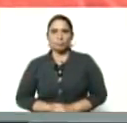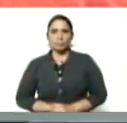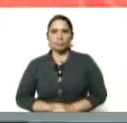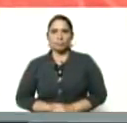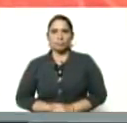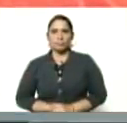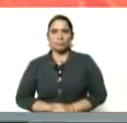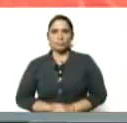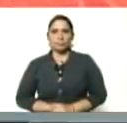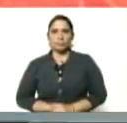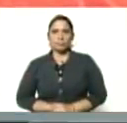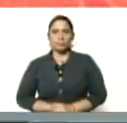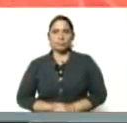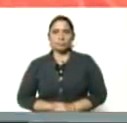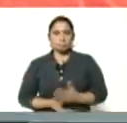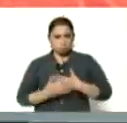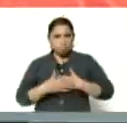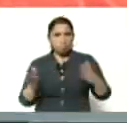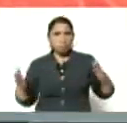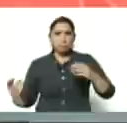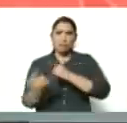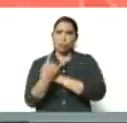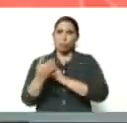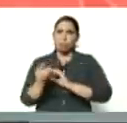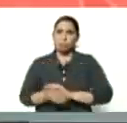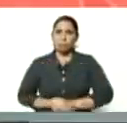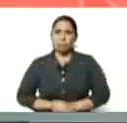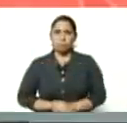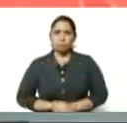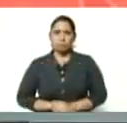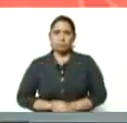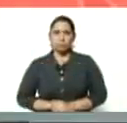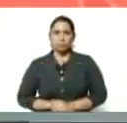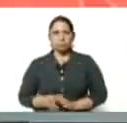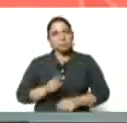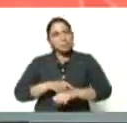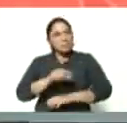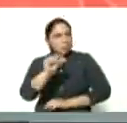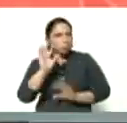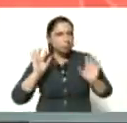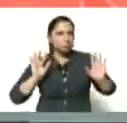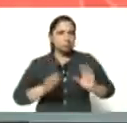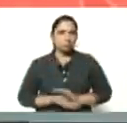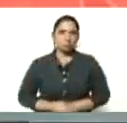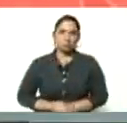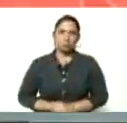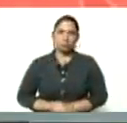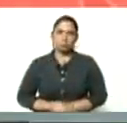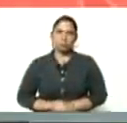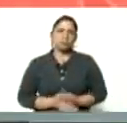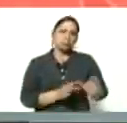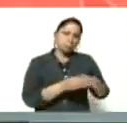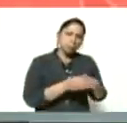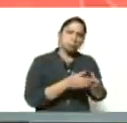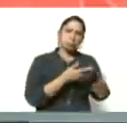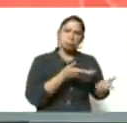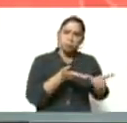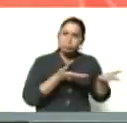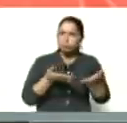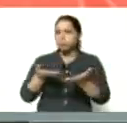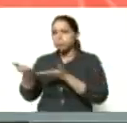Les sirven los traidores por un tiempito. Les sirven para acá, les sirven para allá.